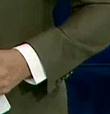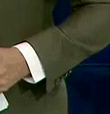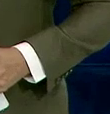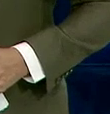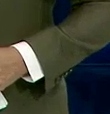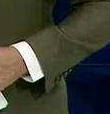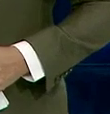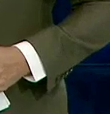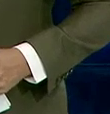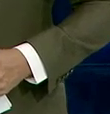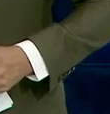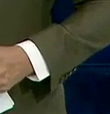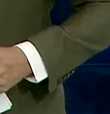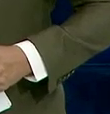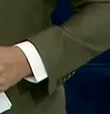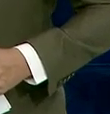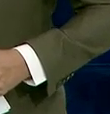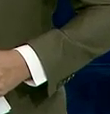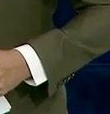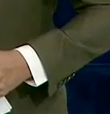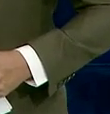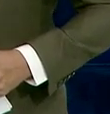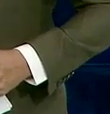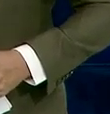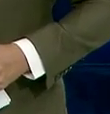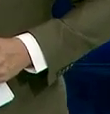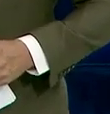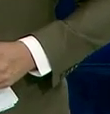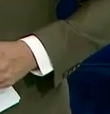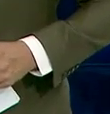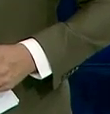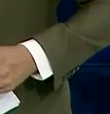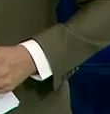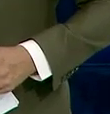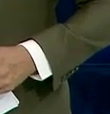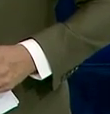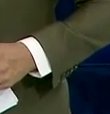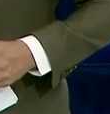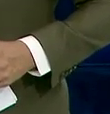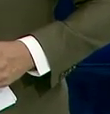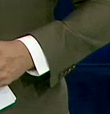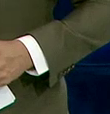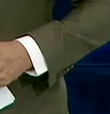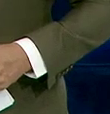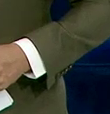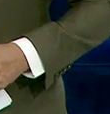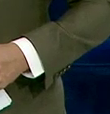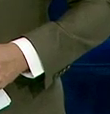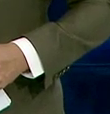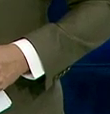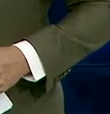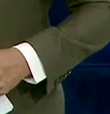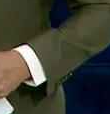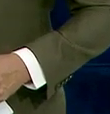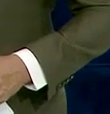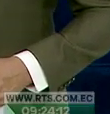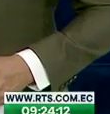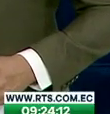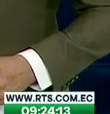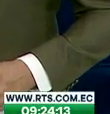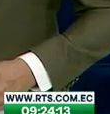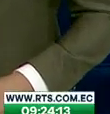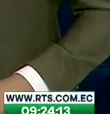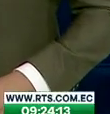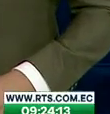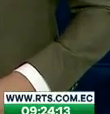esto para solicitar información sobre los préstamos hipotecarios cuya tasa de interés se redujo a 5.99 por ciento